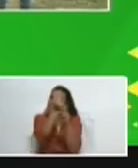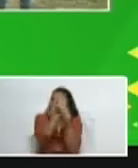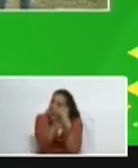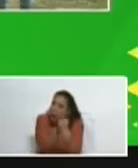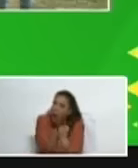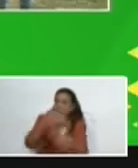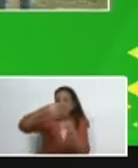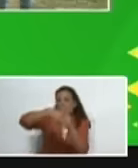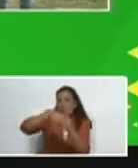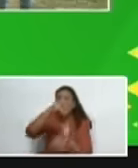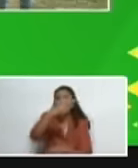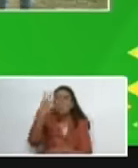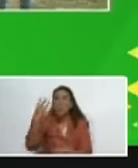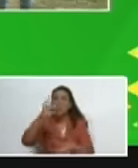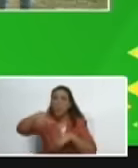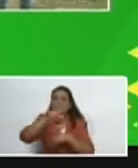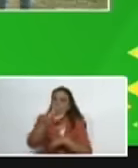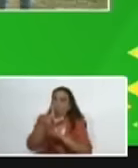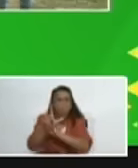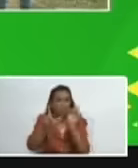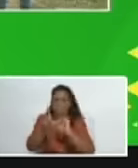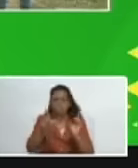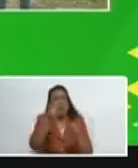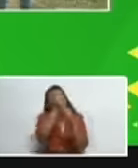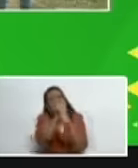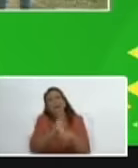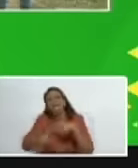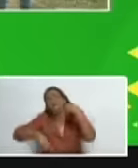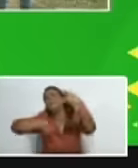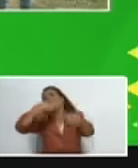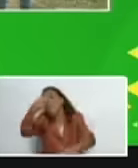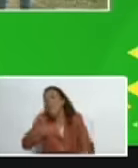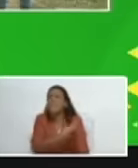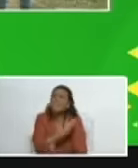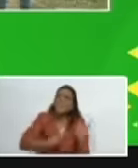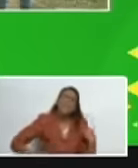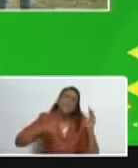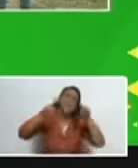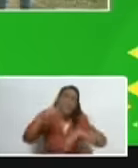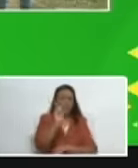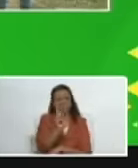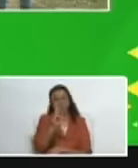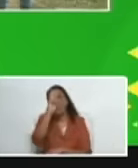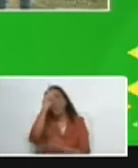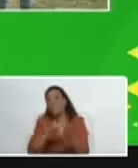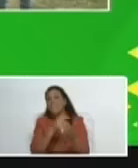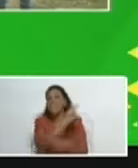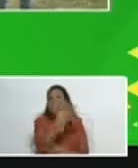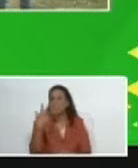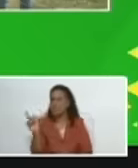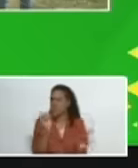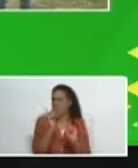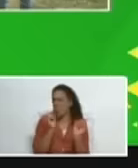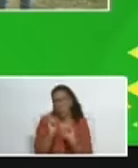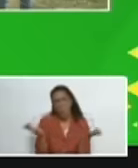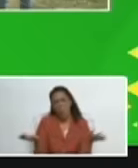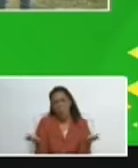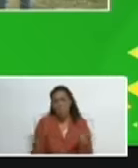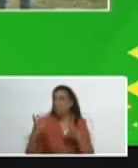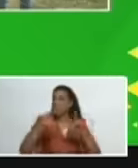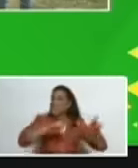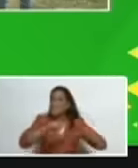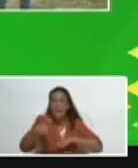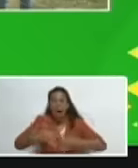las elecciones del 28 de julio. No hay que esperar al año 2025. Vamos a activar